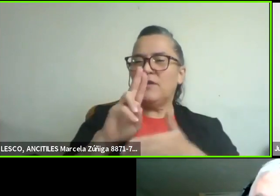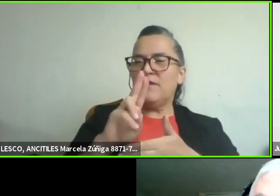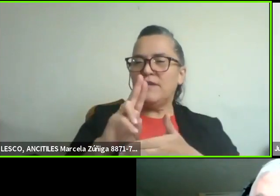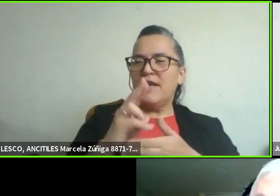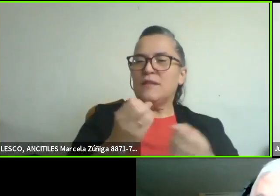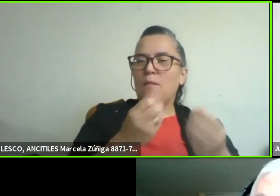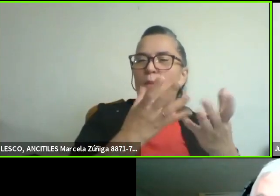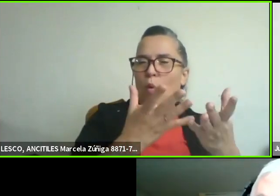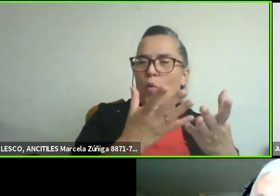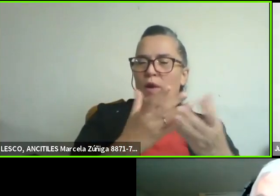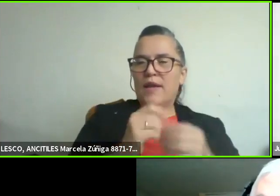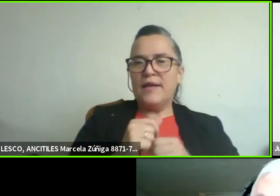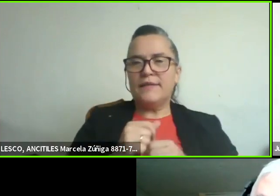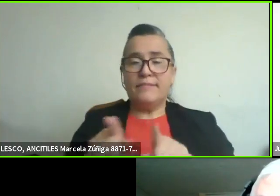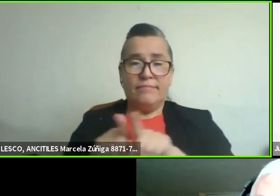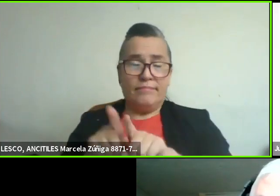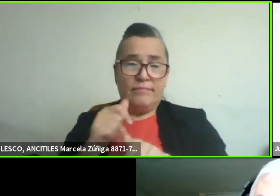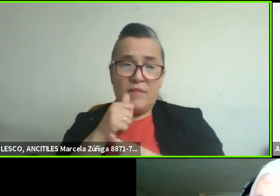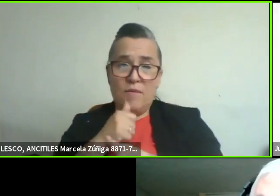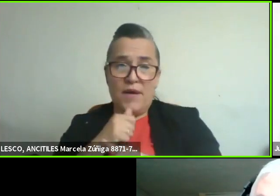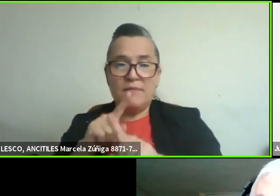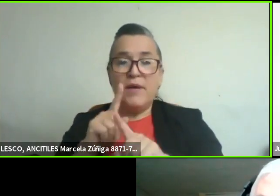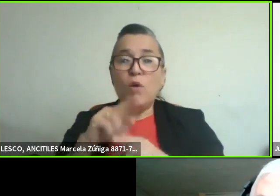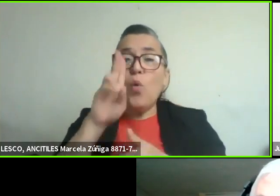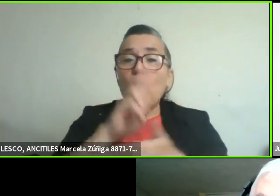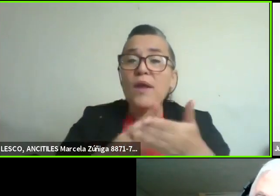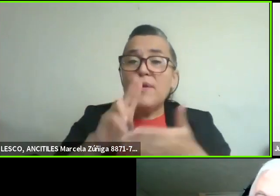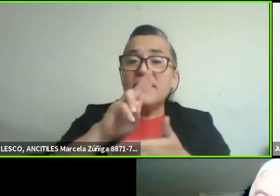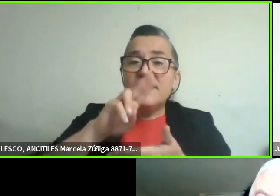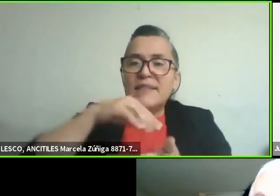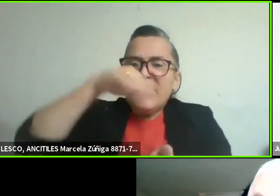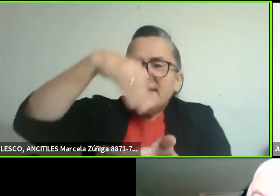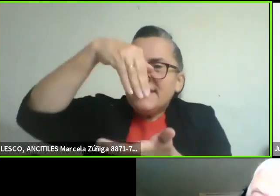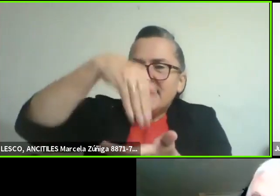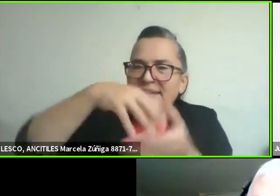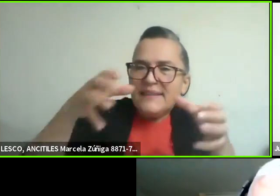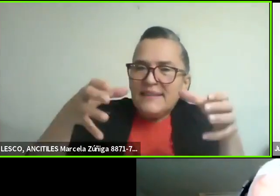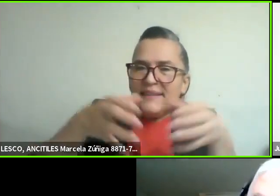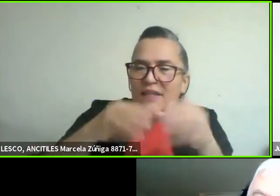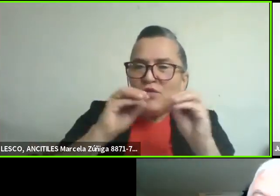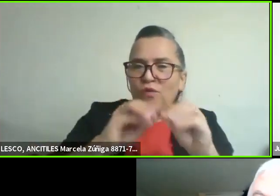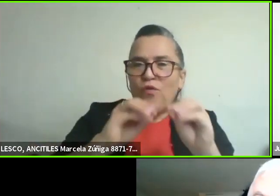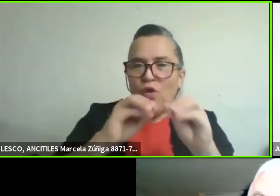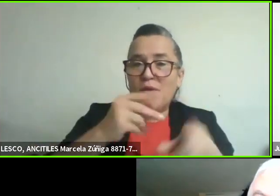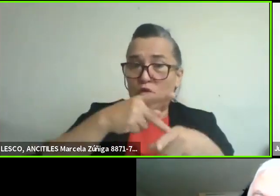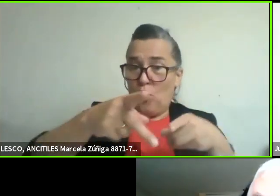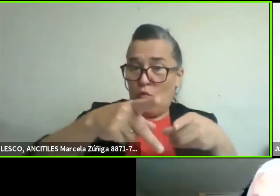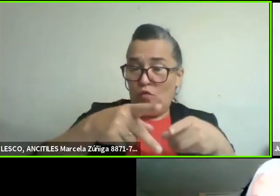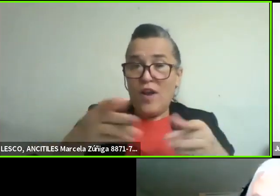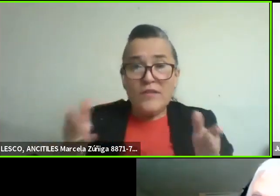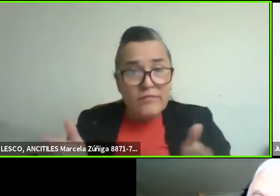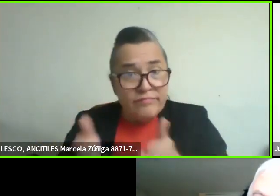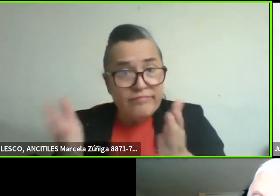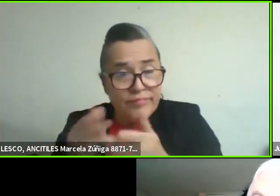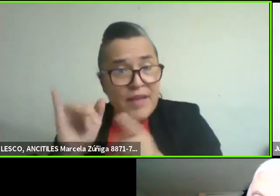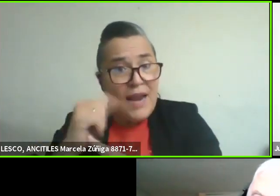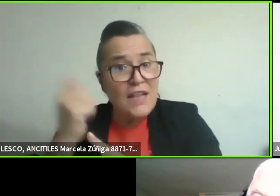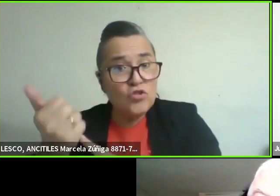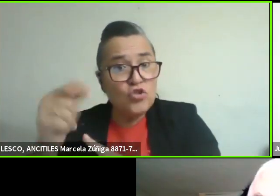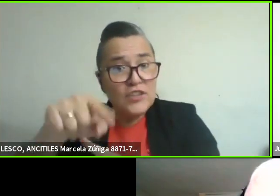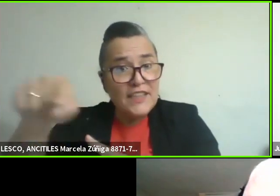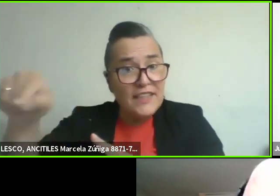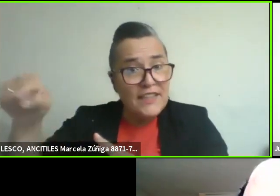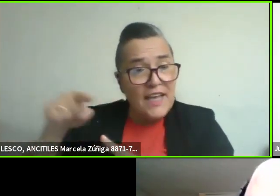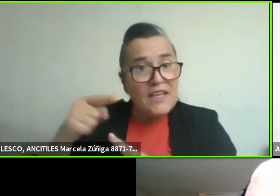las universidades son centros que no solo de formación profesional que alimentan a las sociedades con